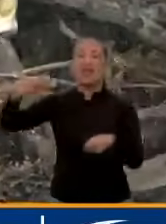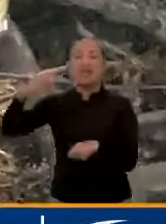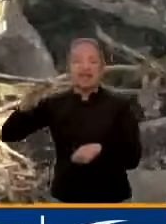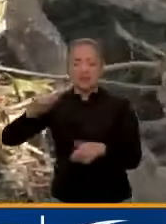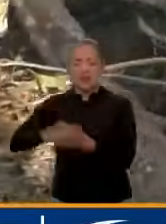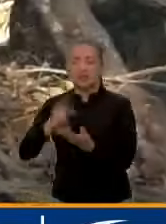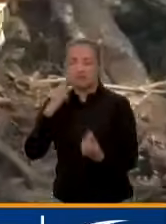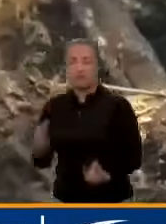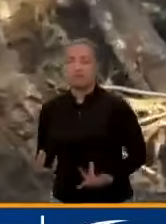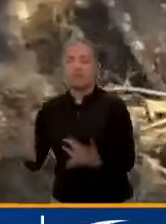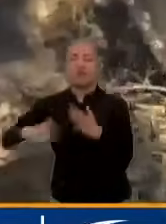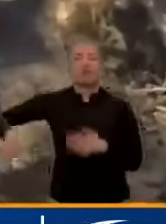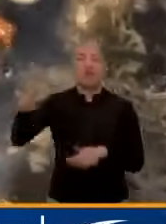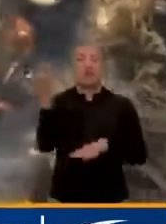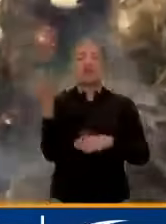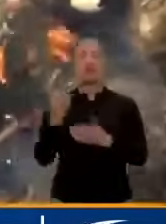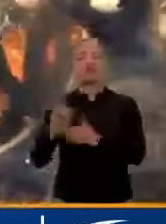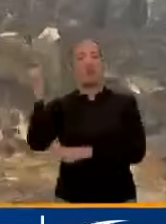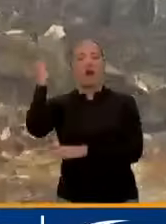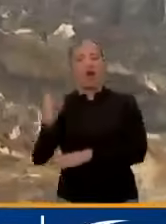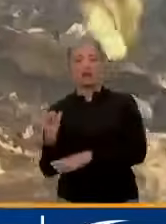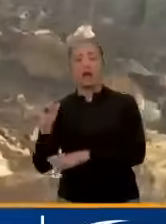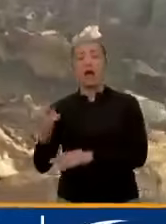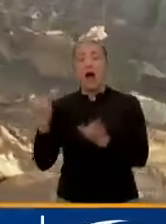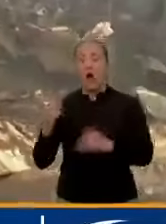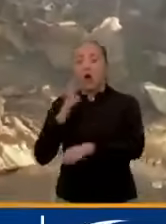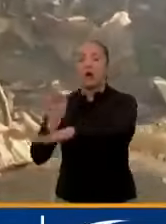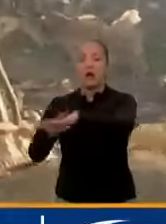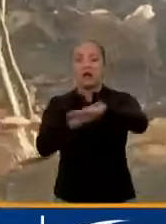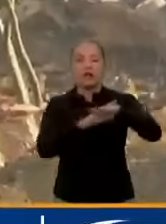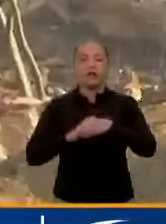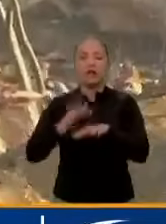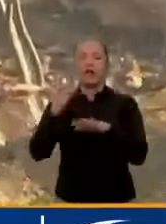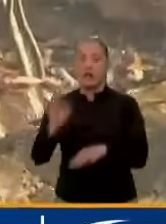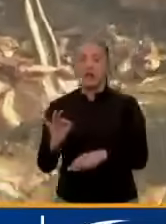La alerta roja se mantiene en 18 de los 19 municipios del departamento.